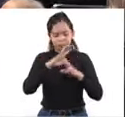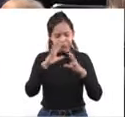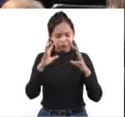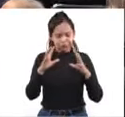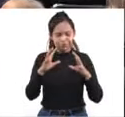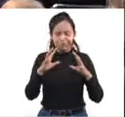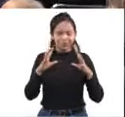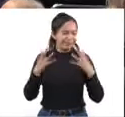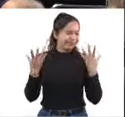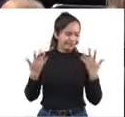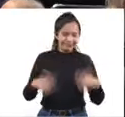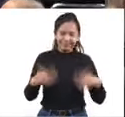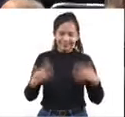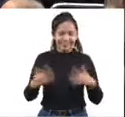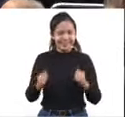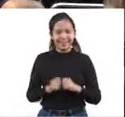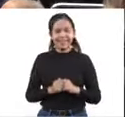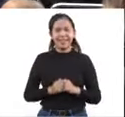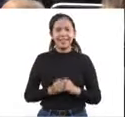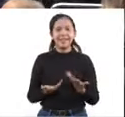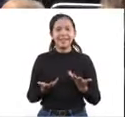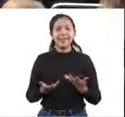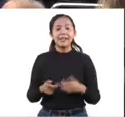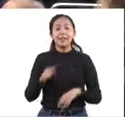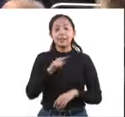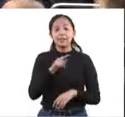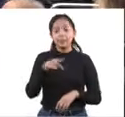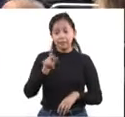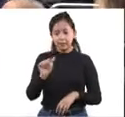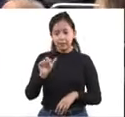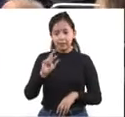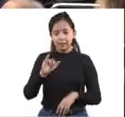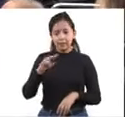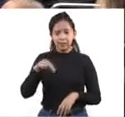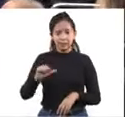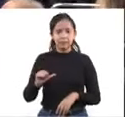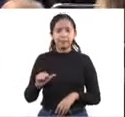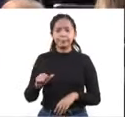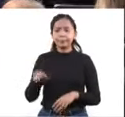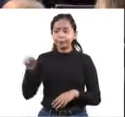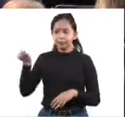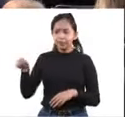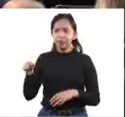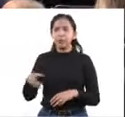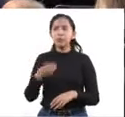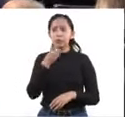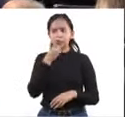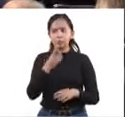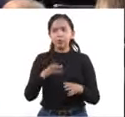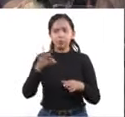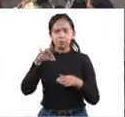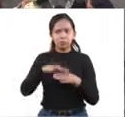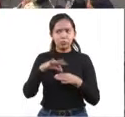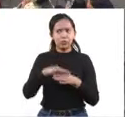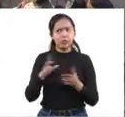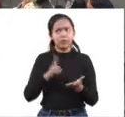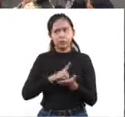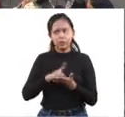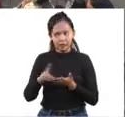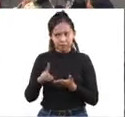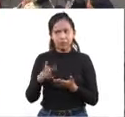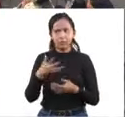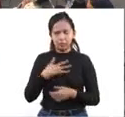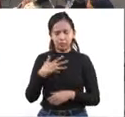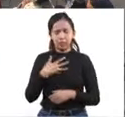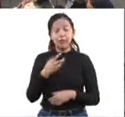que comentaste, Karina, sobre el derecho a votar, porque queremos inculcar con estos todos jóvenes,